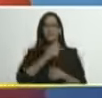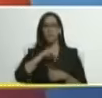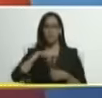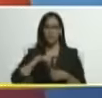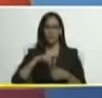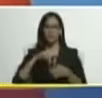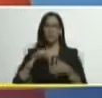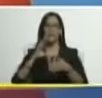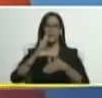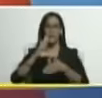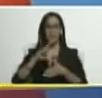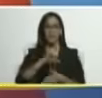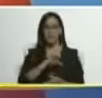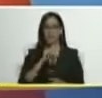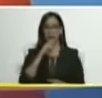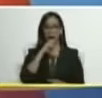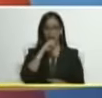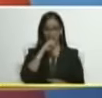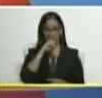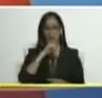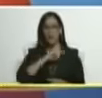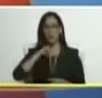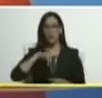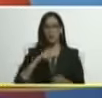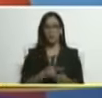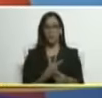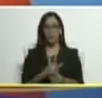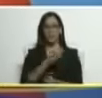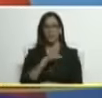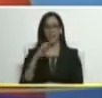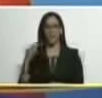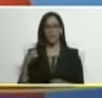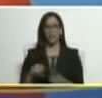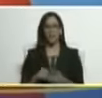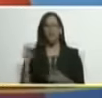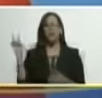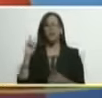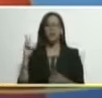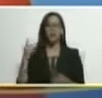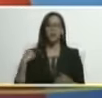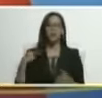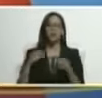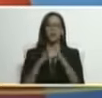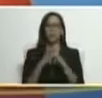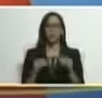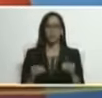celosos nuestros hermanos del Caribe. Venezuela lo tiene todo,